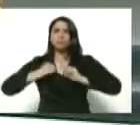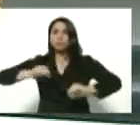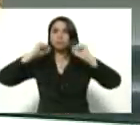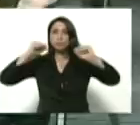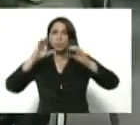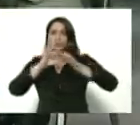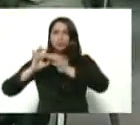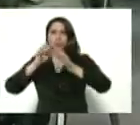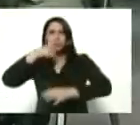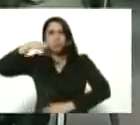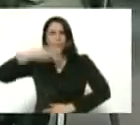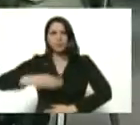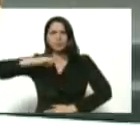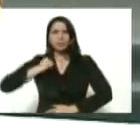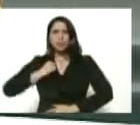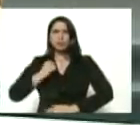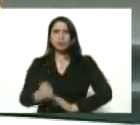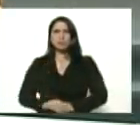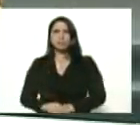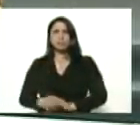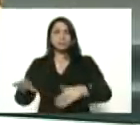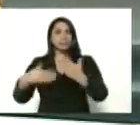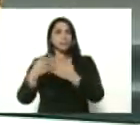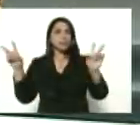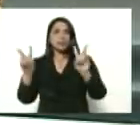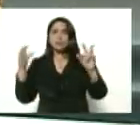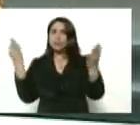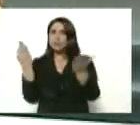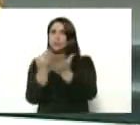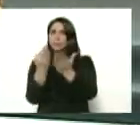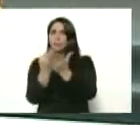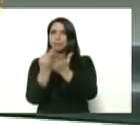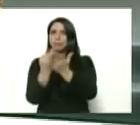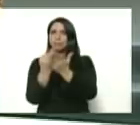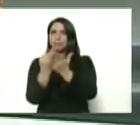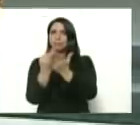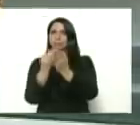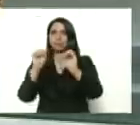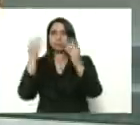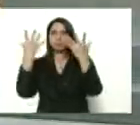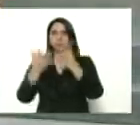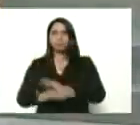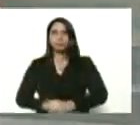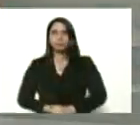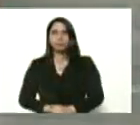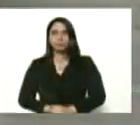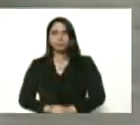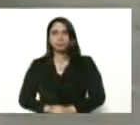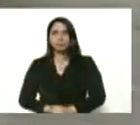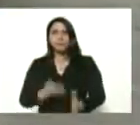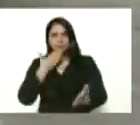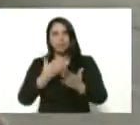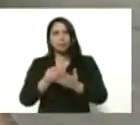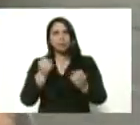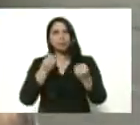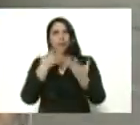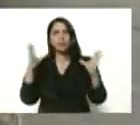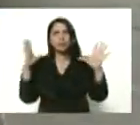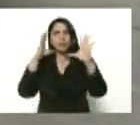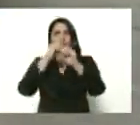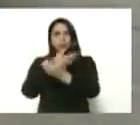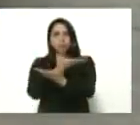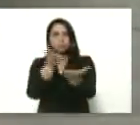viva la Unión Cívico-Militar Policial! ¡Hasta la victoria siempre! Gracias. Buenas noches a toda Venezuela.